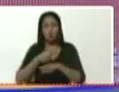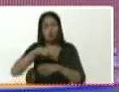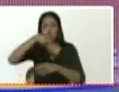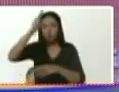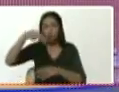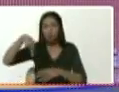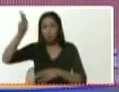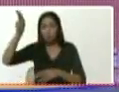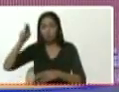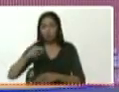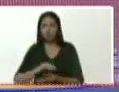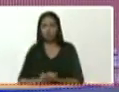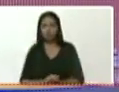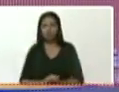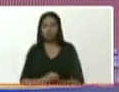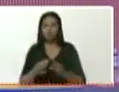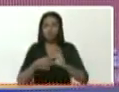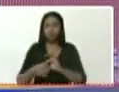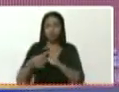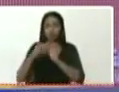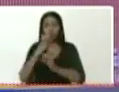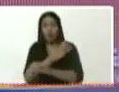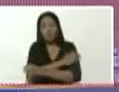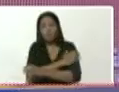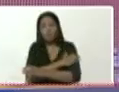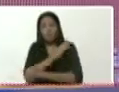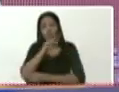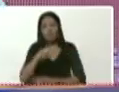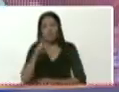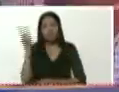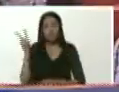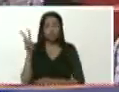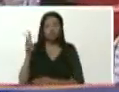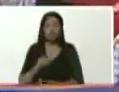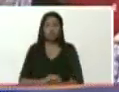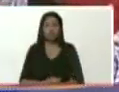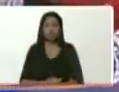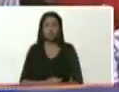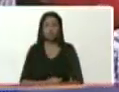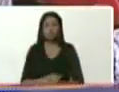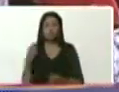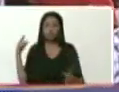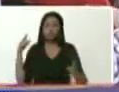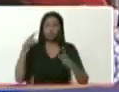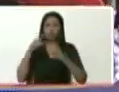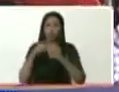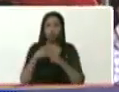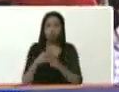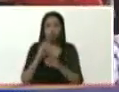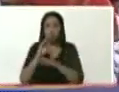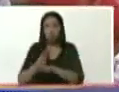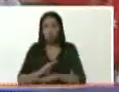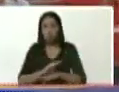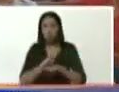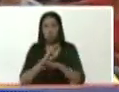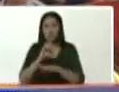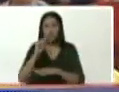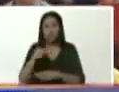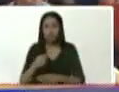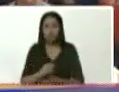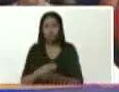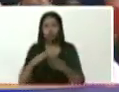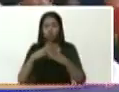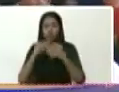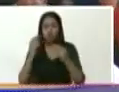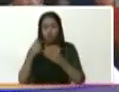Noruega, con las oposiciones venezolanas, de llevar con prudencia todos